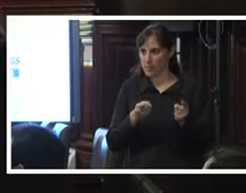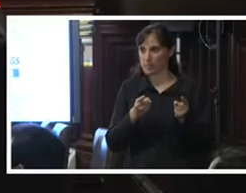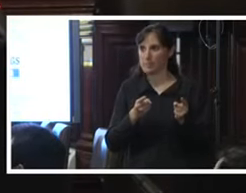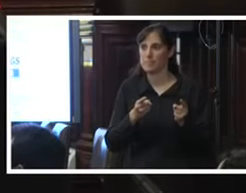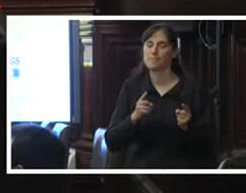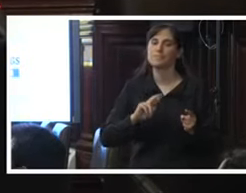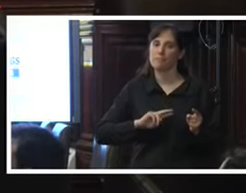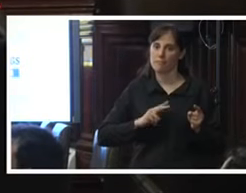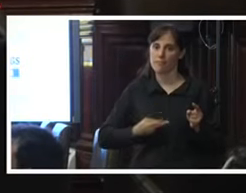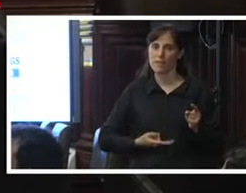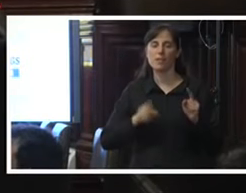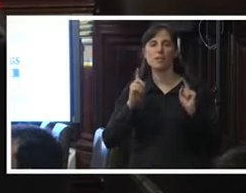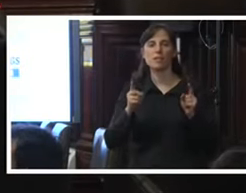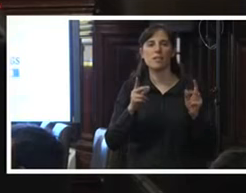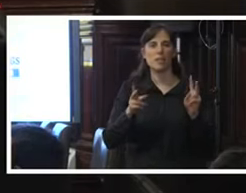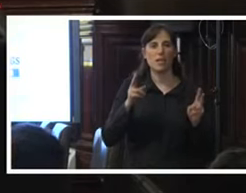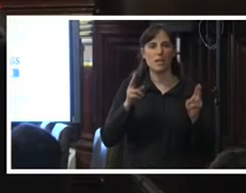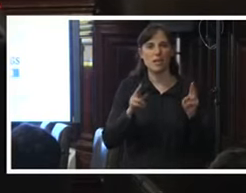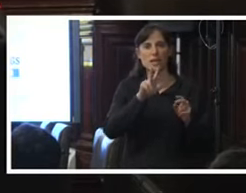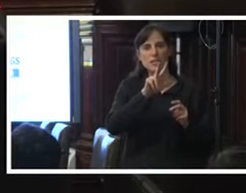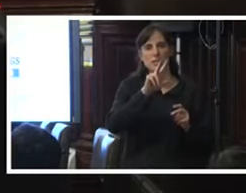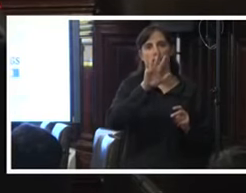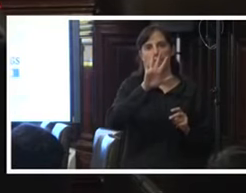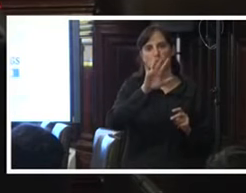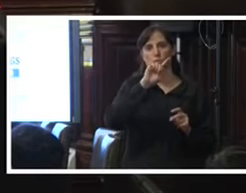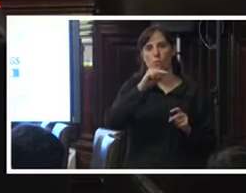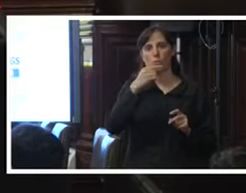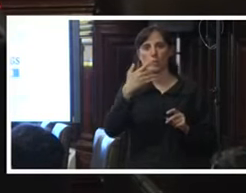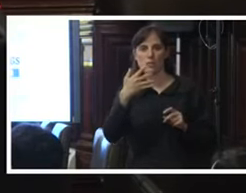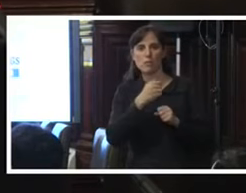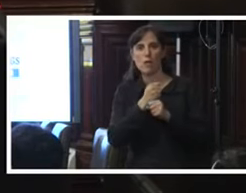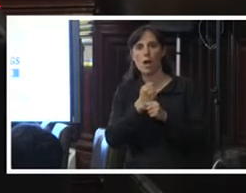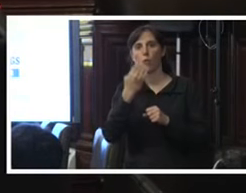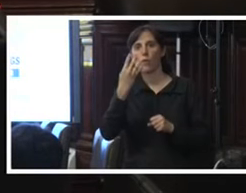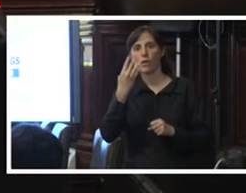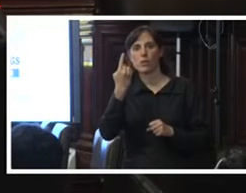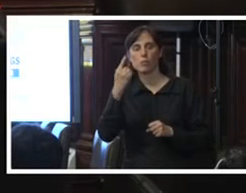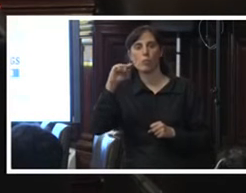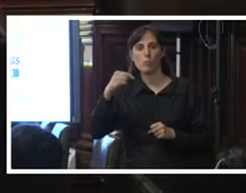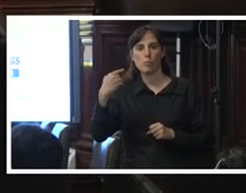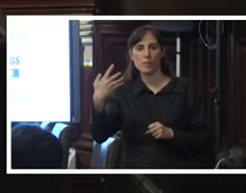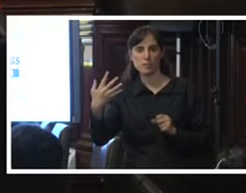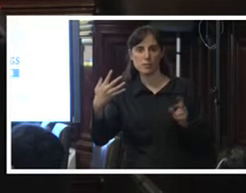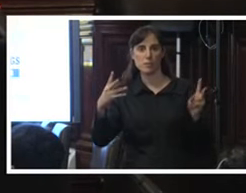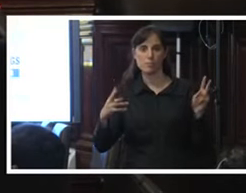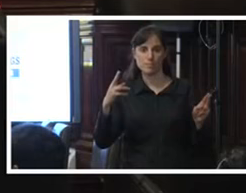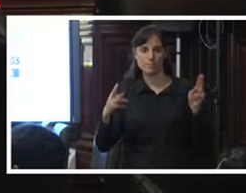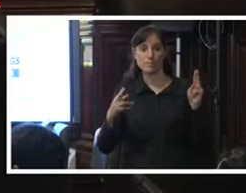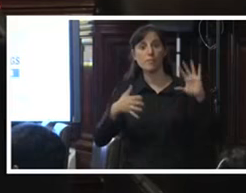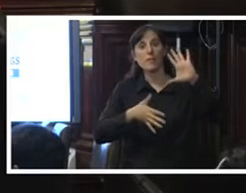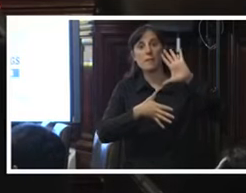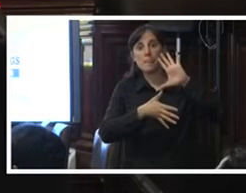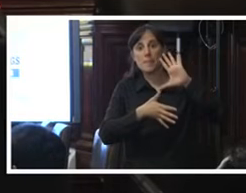personas trans oscila entre los 30 y 55 y los 41 25 años mientras que en el resto de latinoamérica